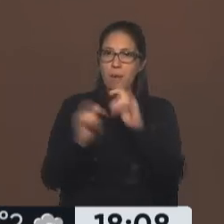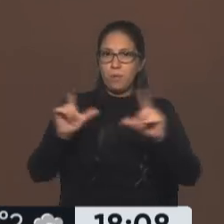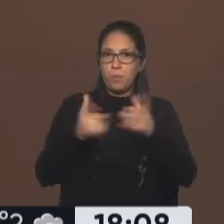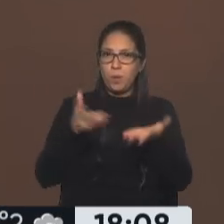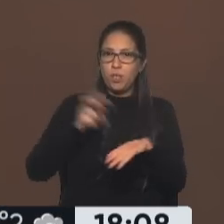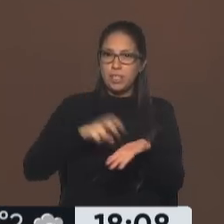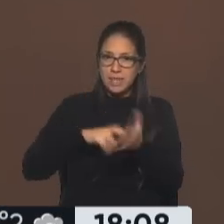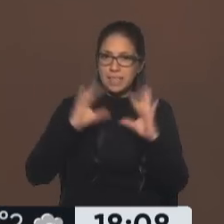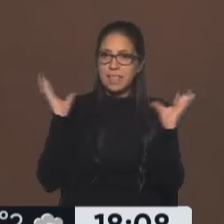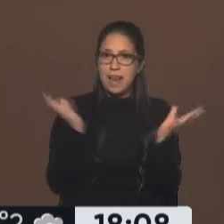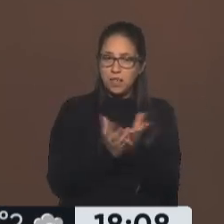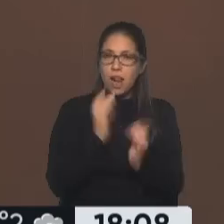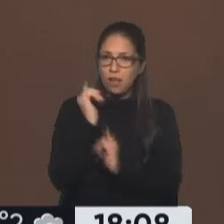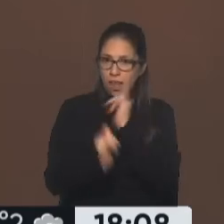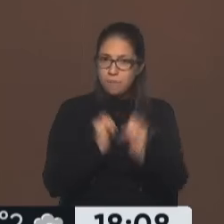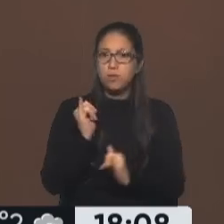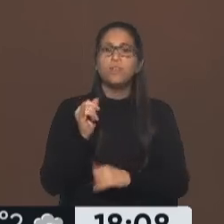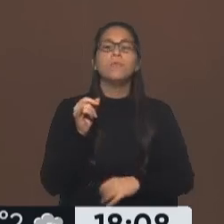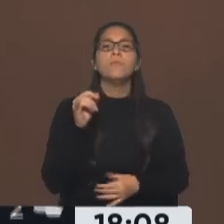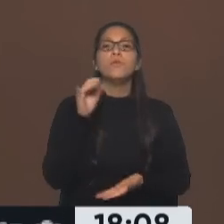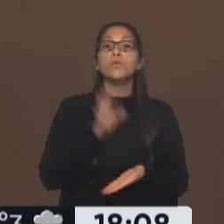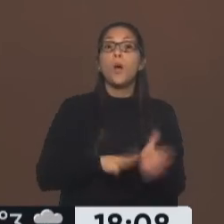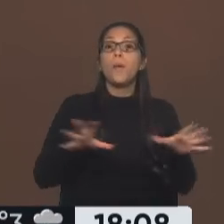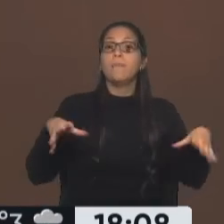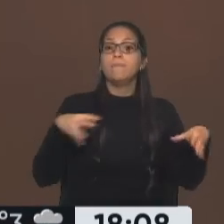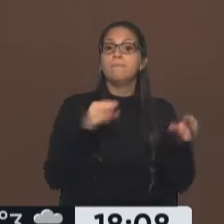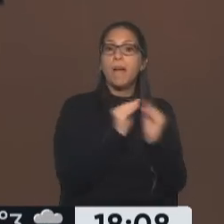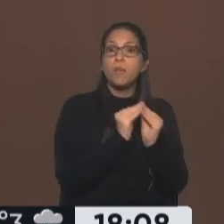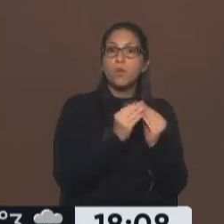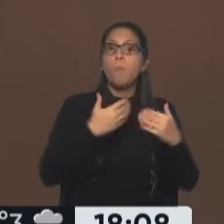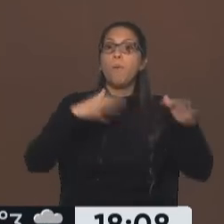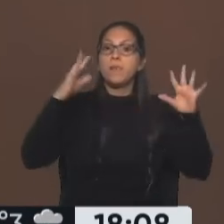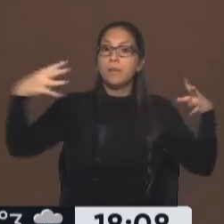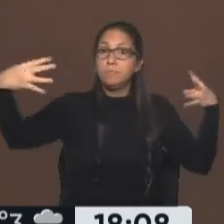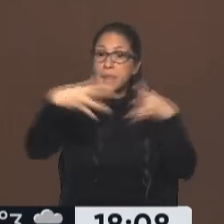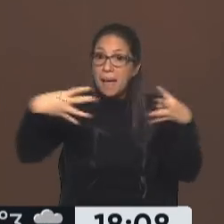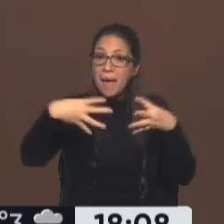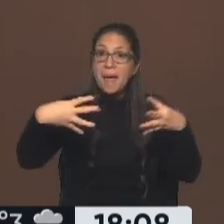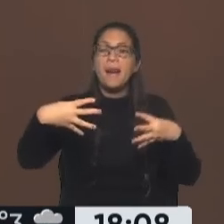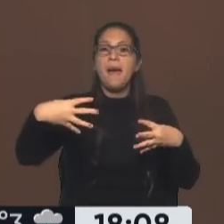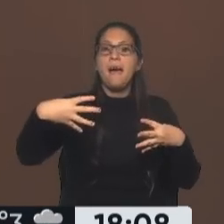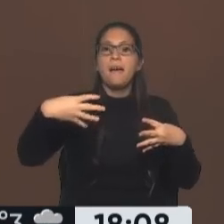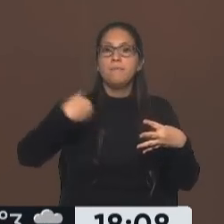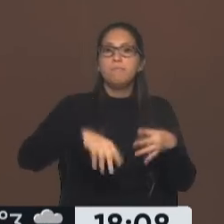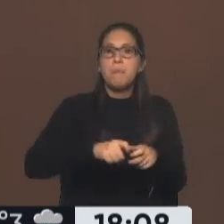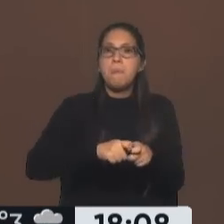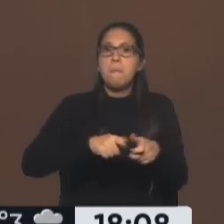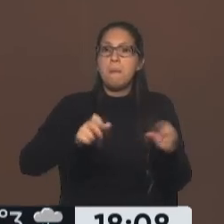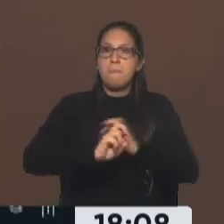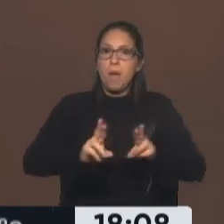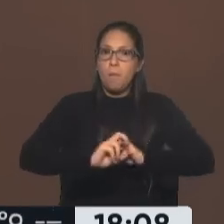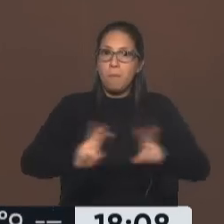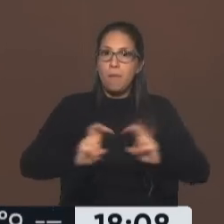Noticias Internacional, que las cuestiones que tienen que ver con un posible conflicto bélico venía en ascenso. Pero vamos